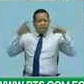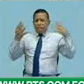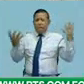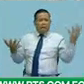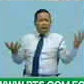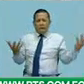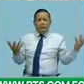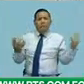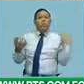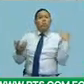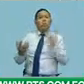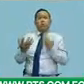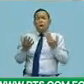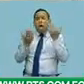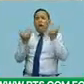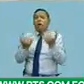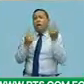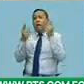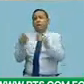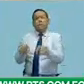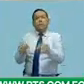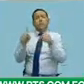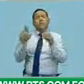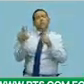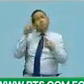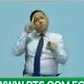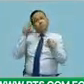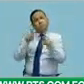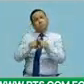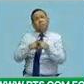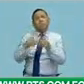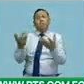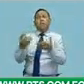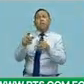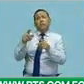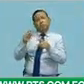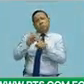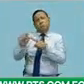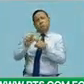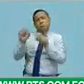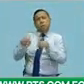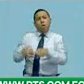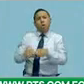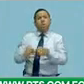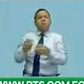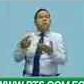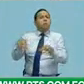hacer, de tratar de firmar un convenio. Tienen que por lo menos saber que ayudar al usuario. ¿Cómo? Habilitando